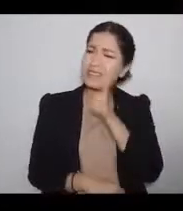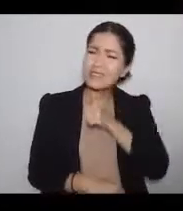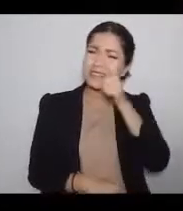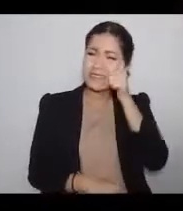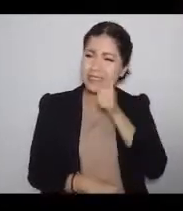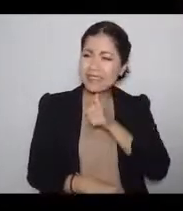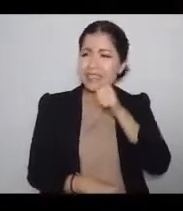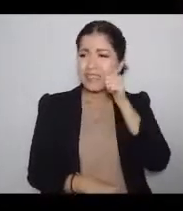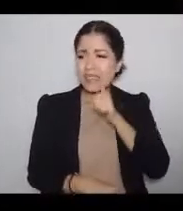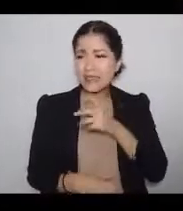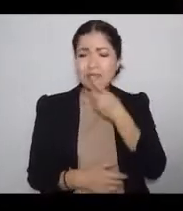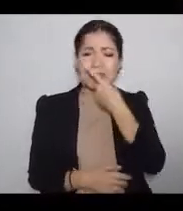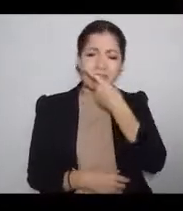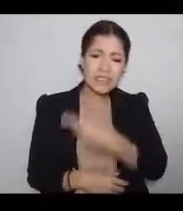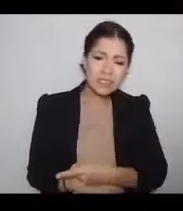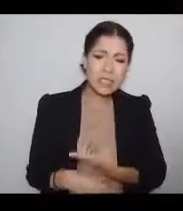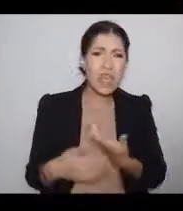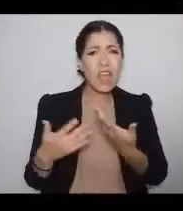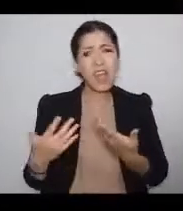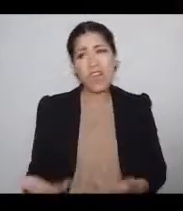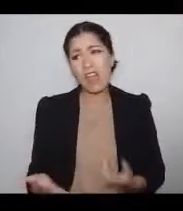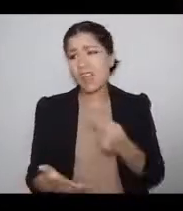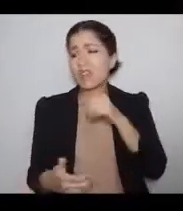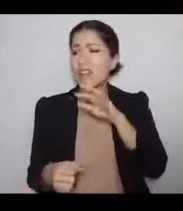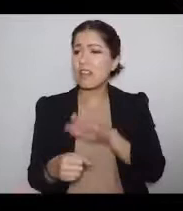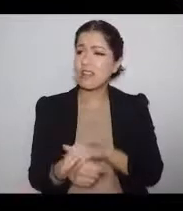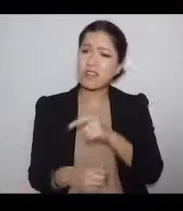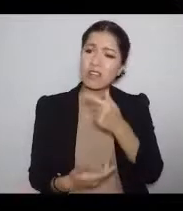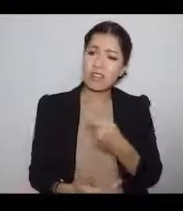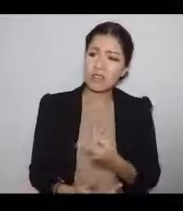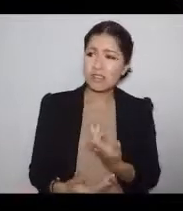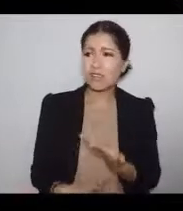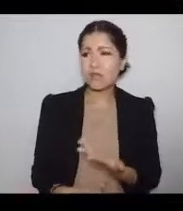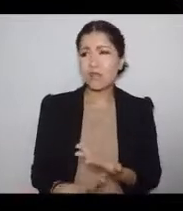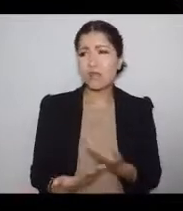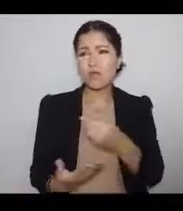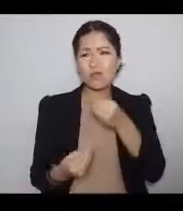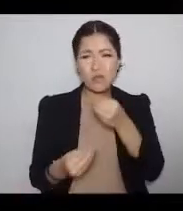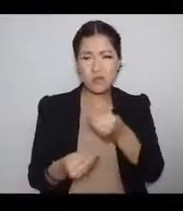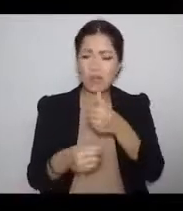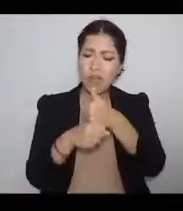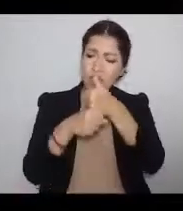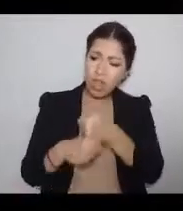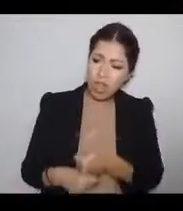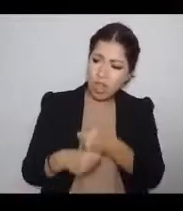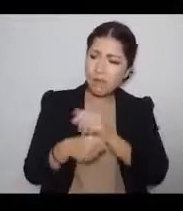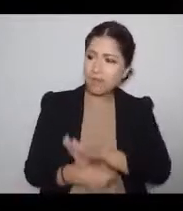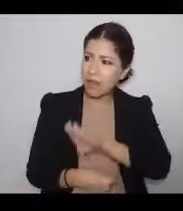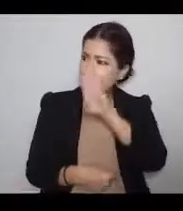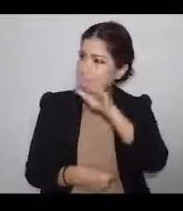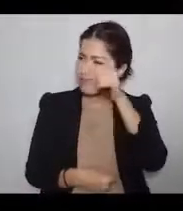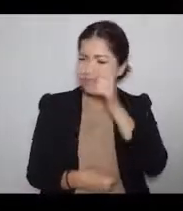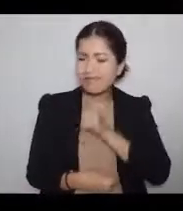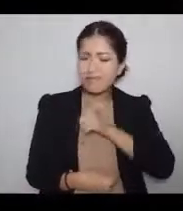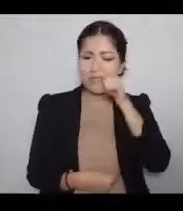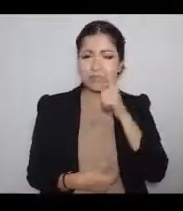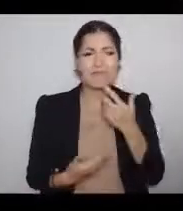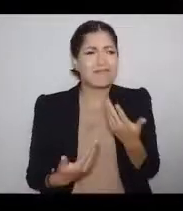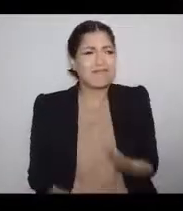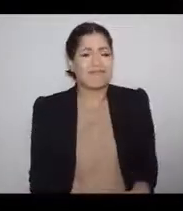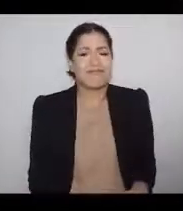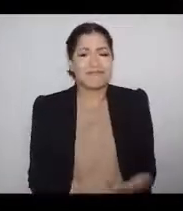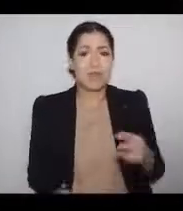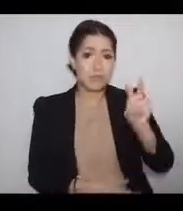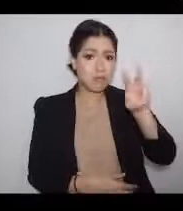es imposible sentarte porque se hincharon tus hemorroides. Me sobran problemata,